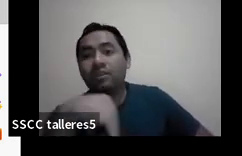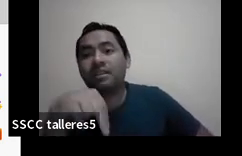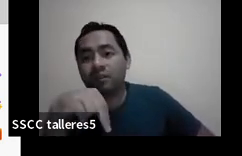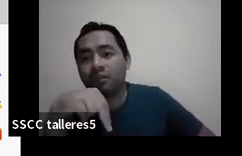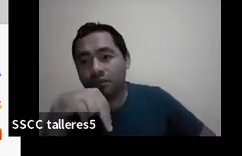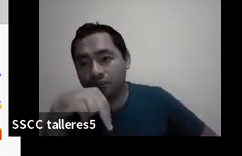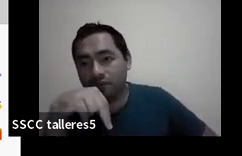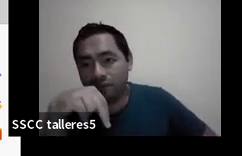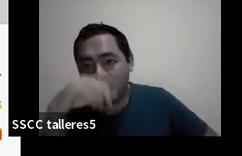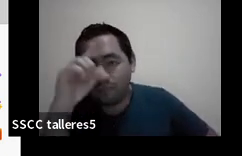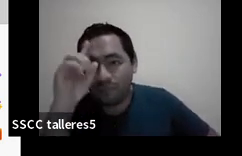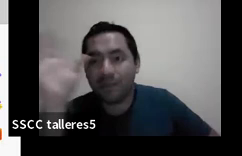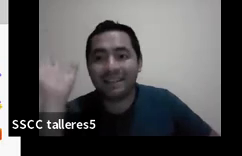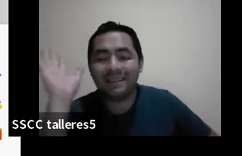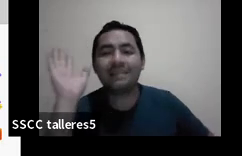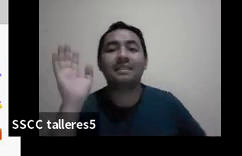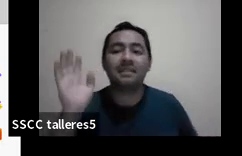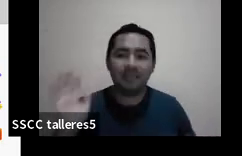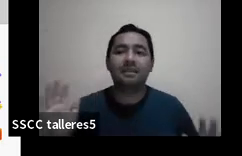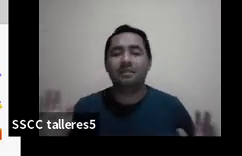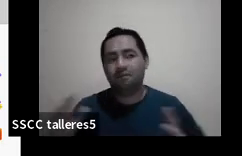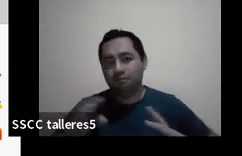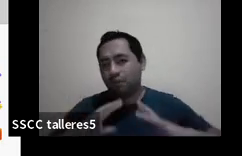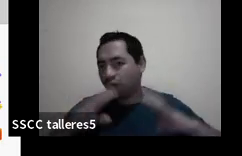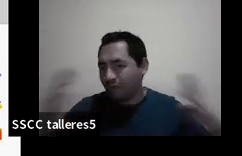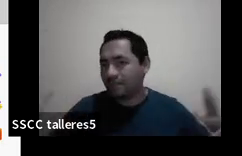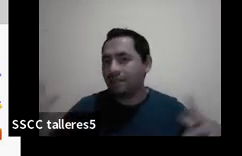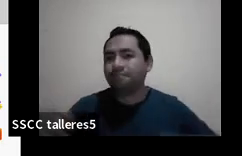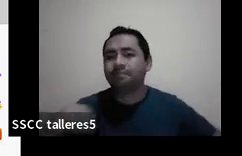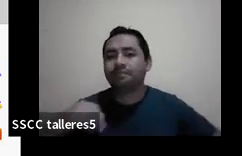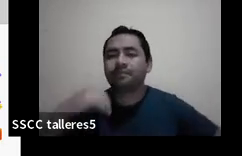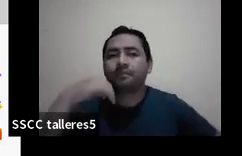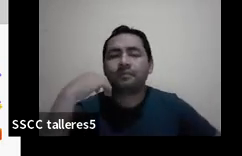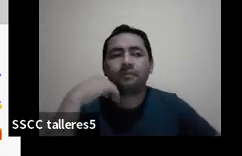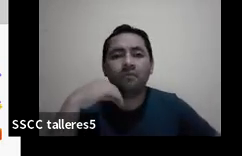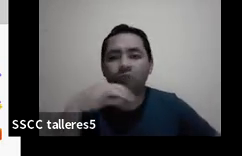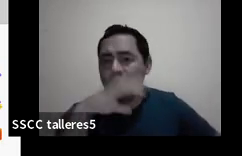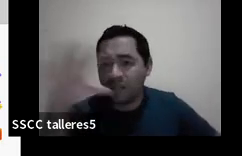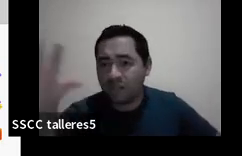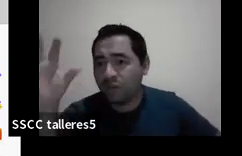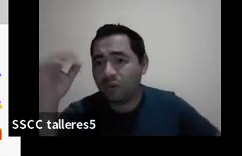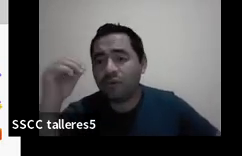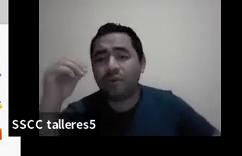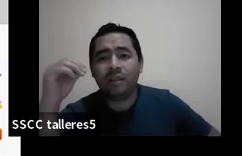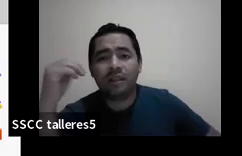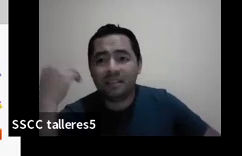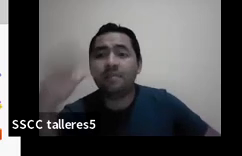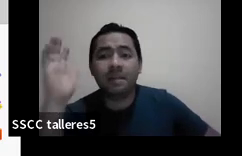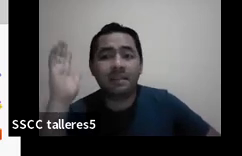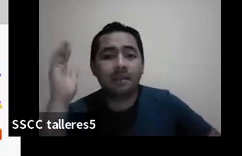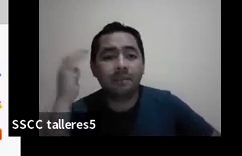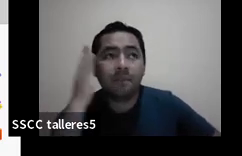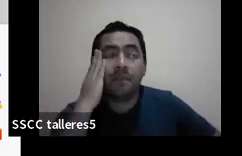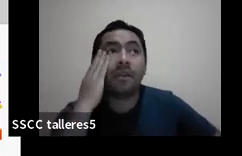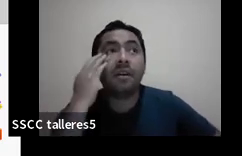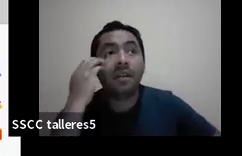sus hijos nacen sordos, ¿ya? Puede ser, sí, pero no es un caso que siempre